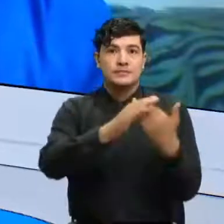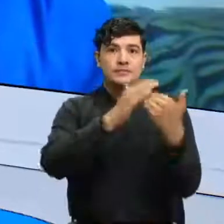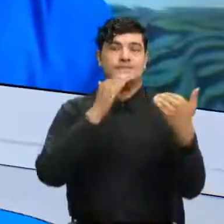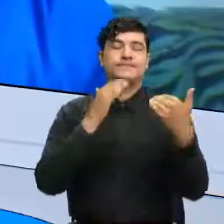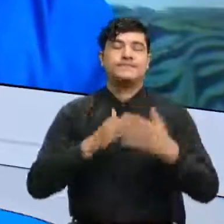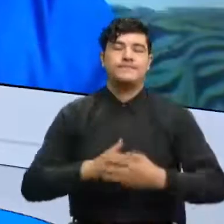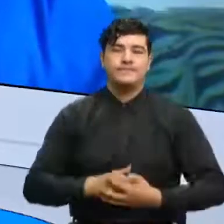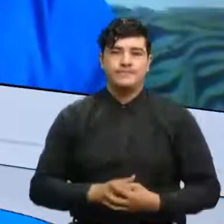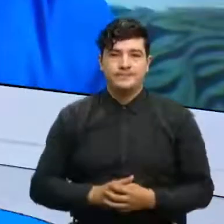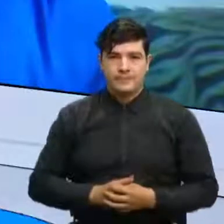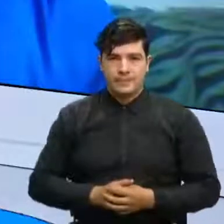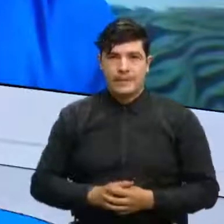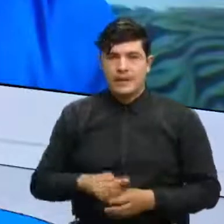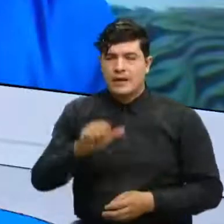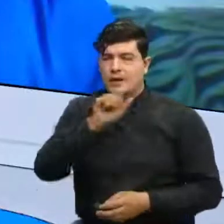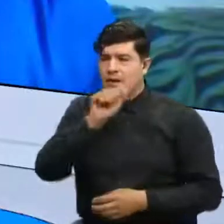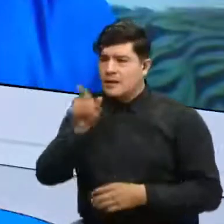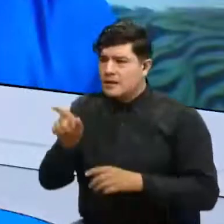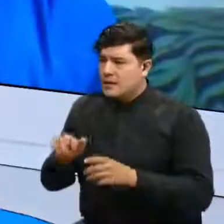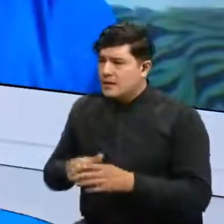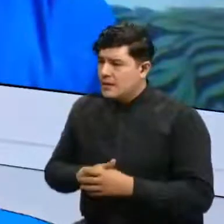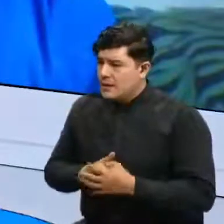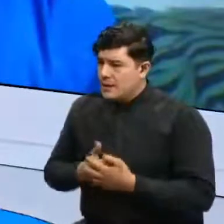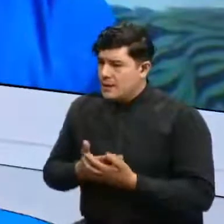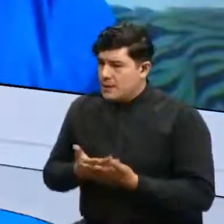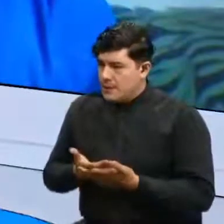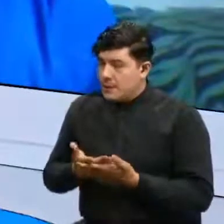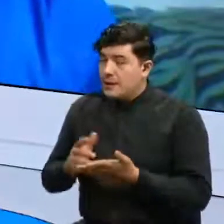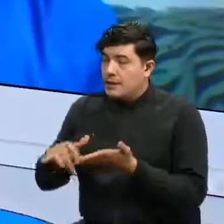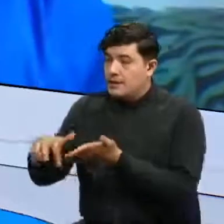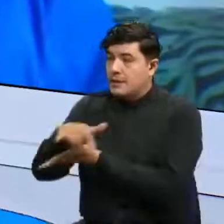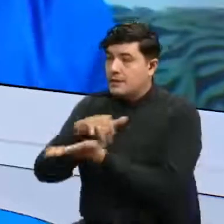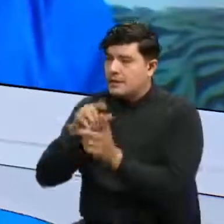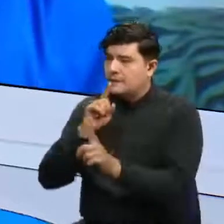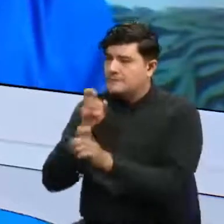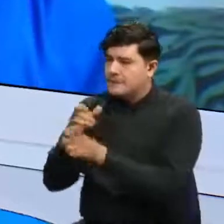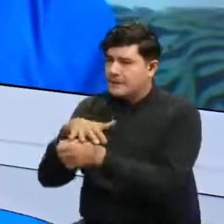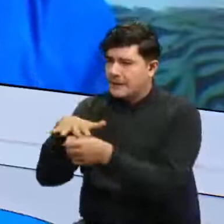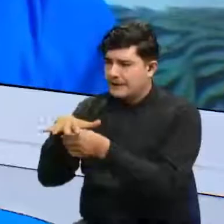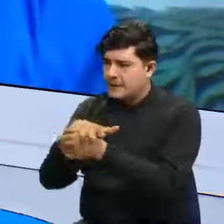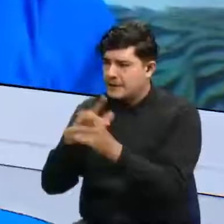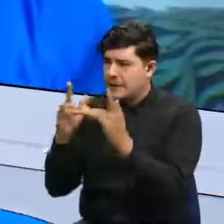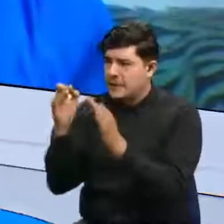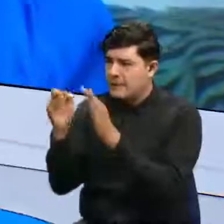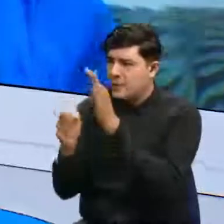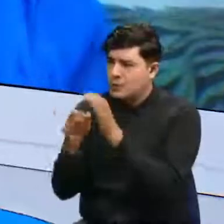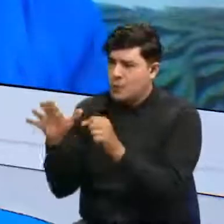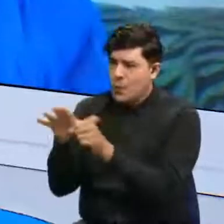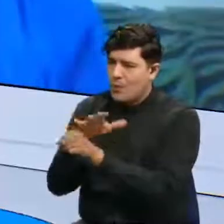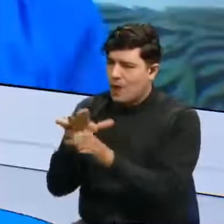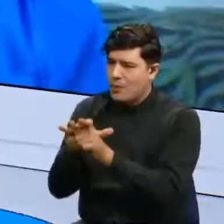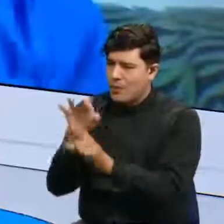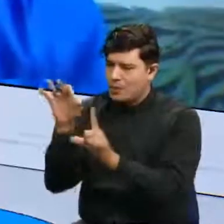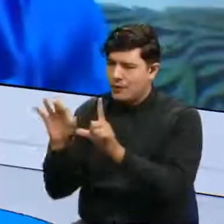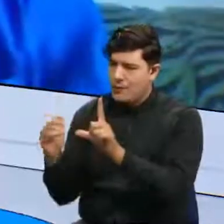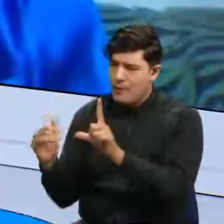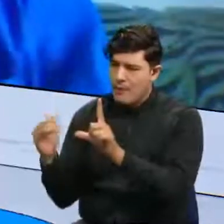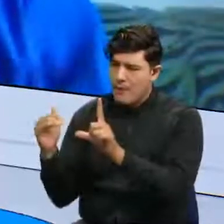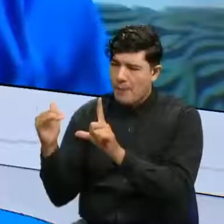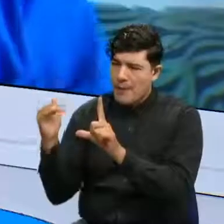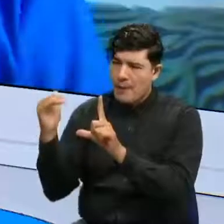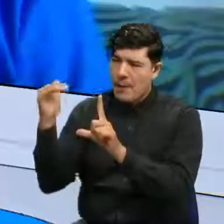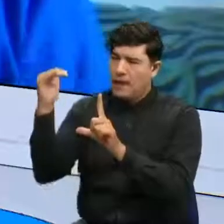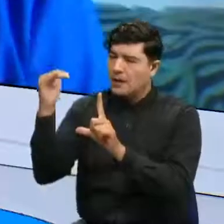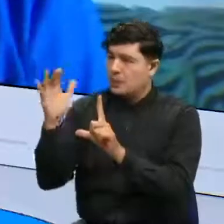la difícil situación que se está presentando en el departamento de Santander por cuenta del COVID-19, la alta ocupación de camas UCI, ustedes como